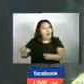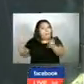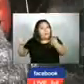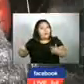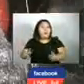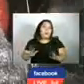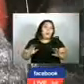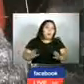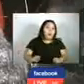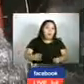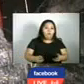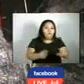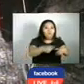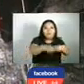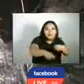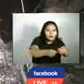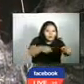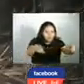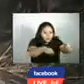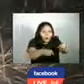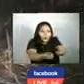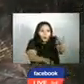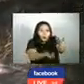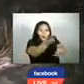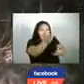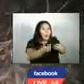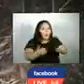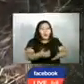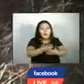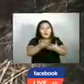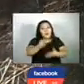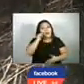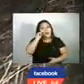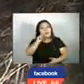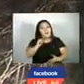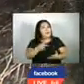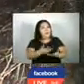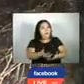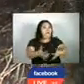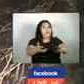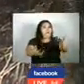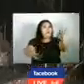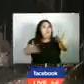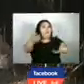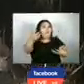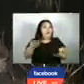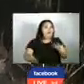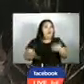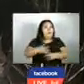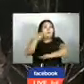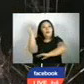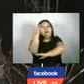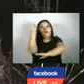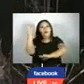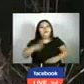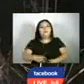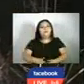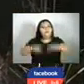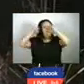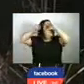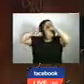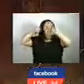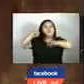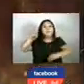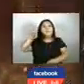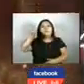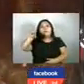seca, encender fogatas o algún tipo de llama que pueda generar mayores dimensiones y causar una emergencia. Con imágenes de